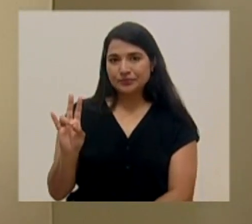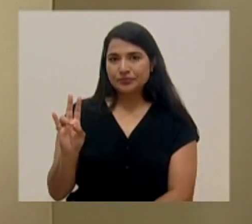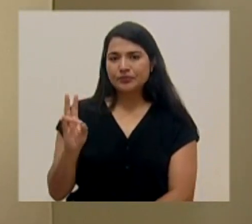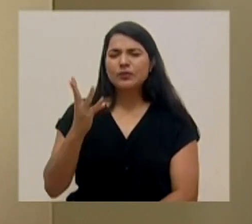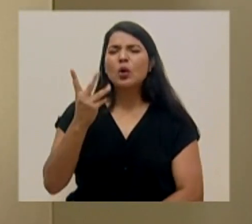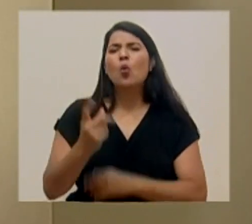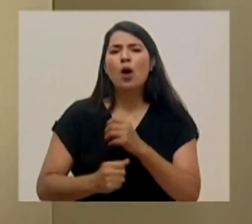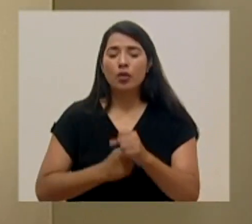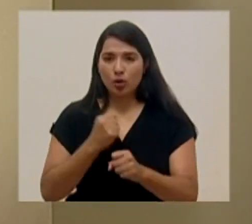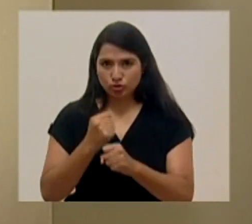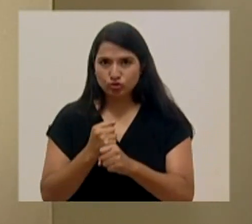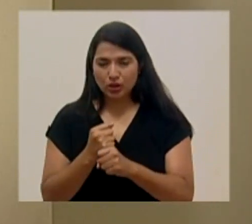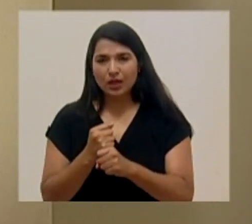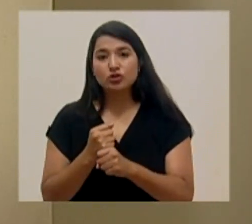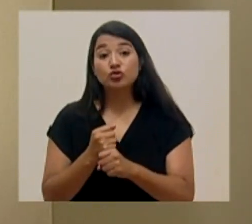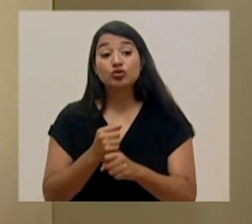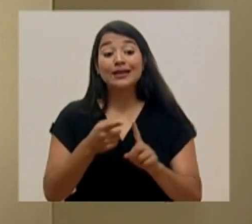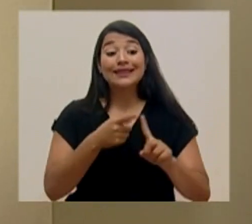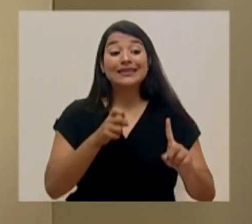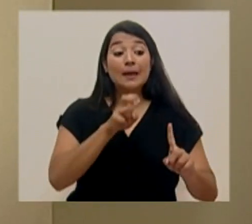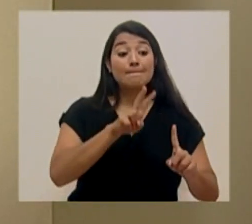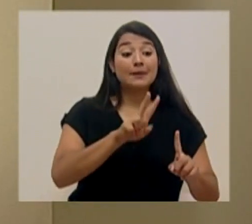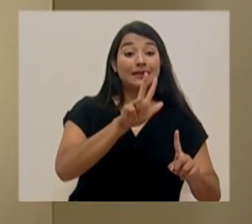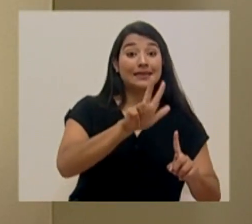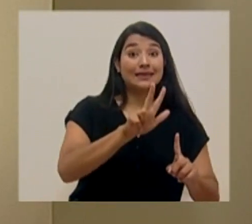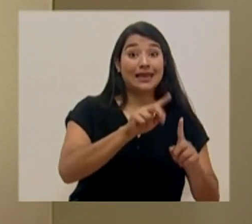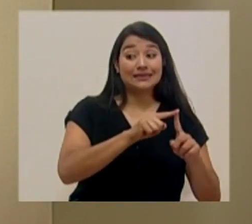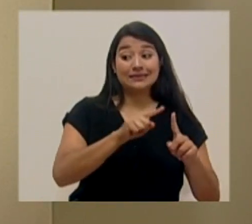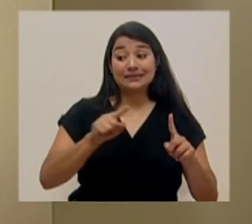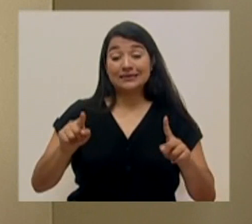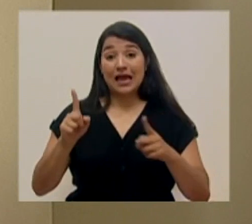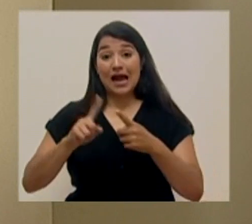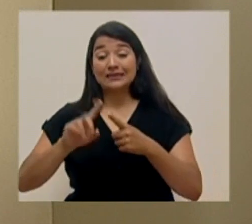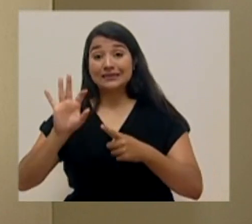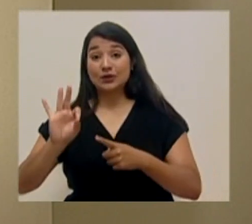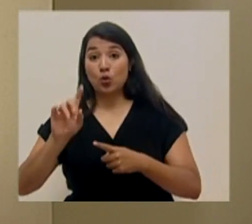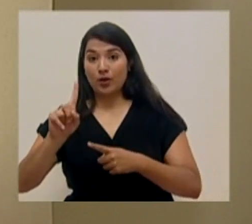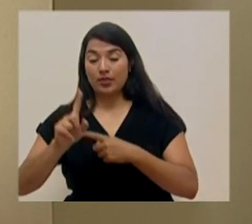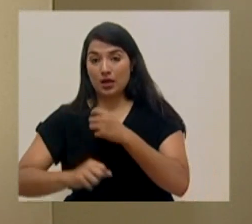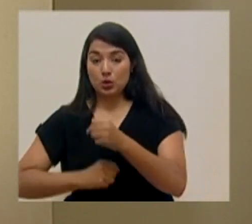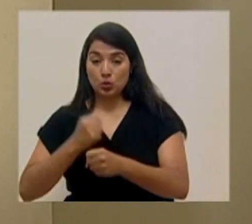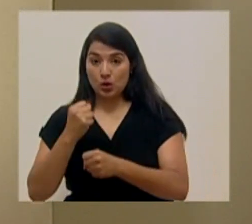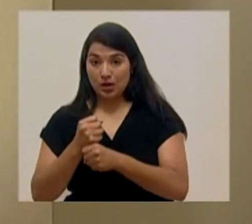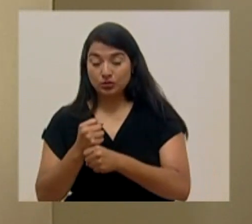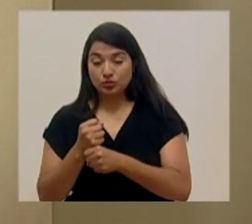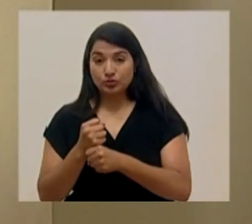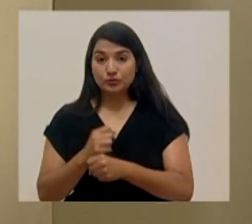con edades que van desde los 23 años hasta los 91 años.